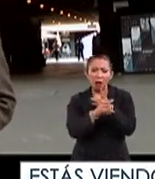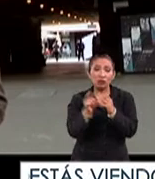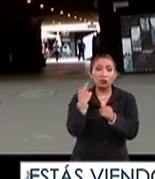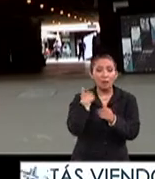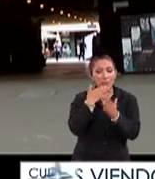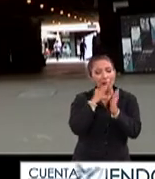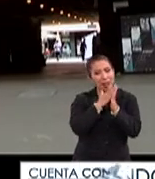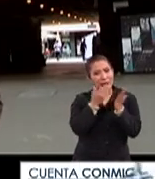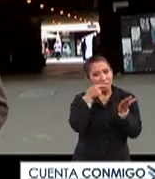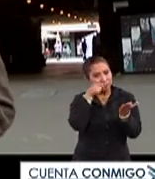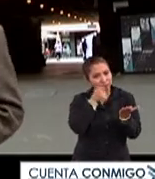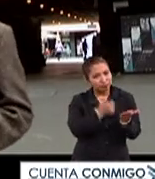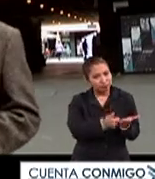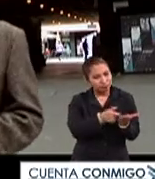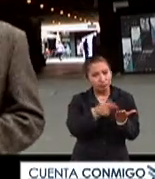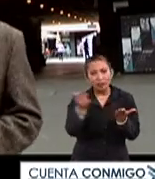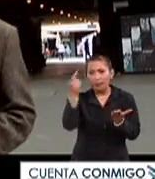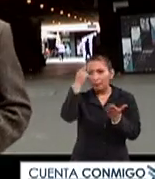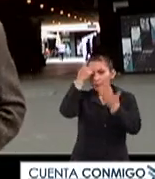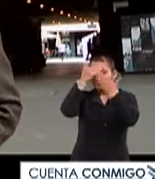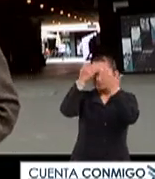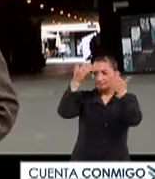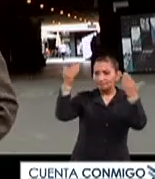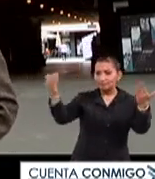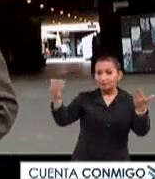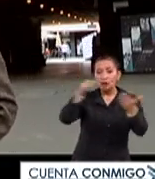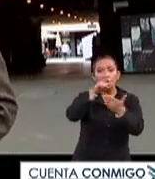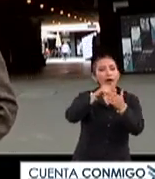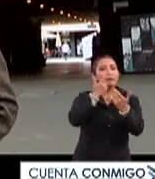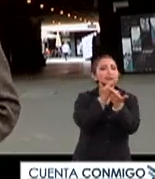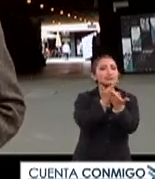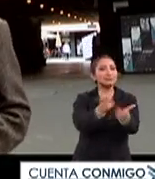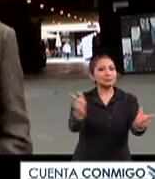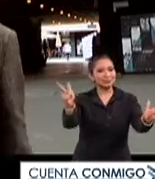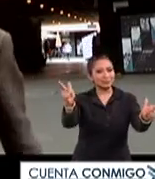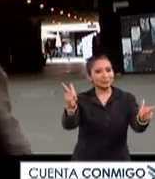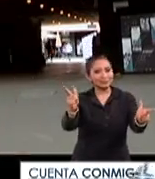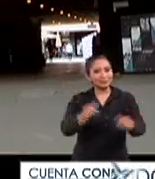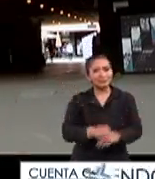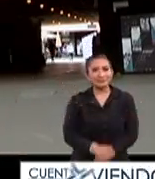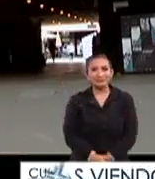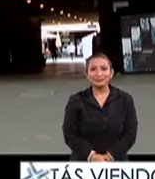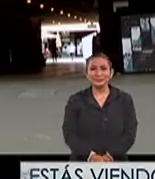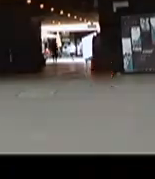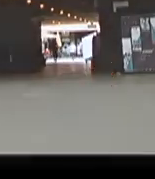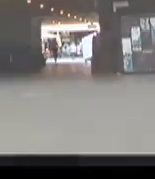muchas cosas. Un buen libro a la mano, nuestra mente abierta y el espacio que prefiera.